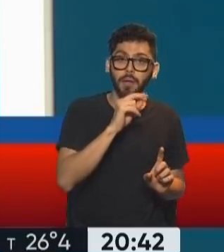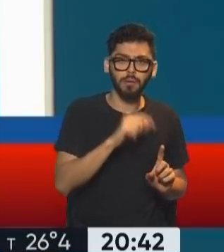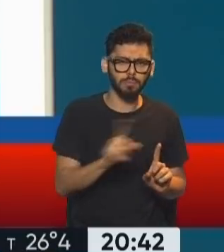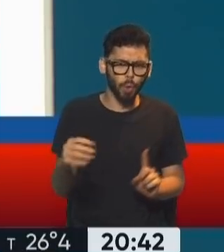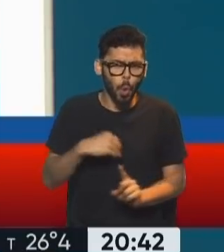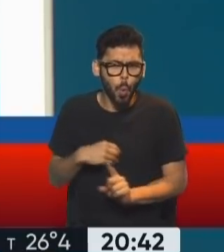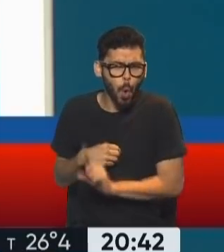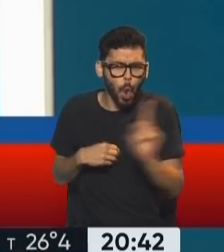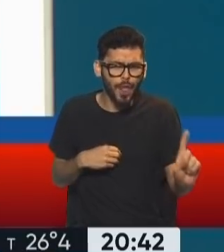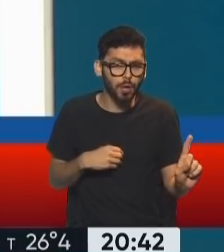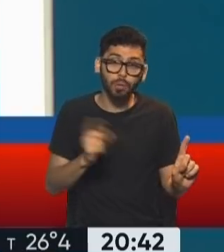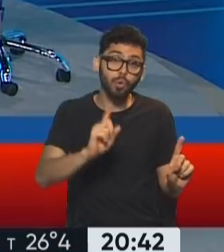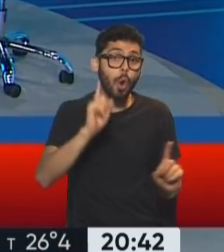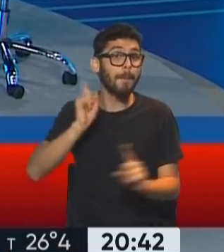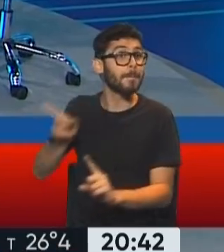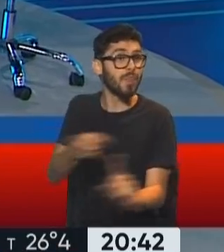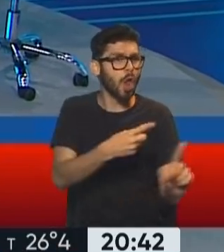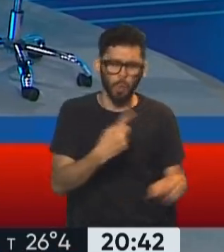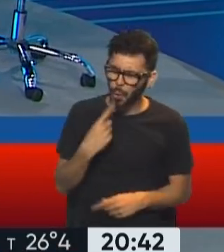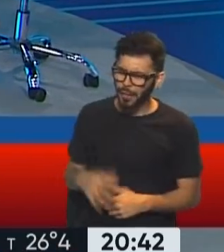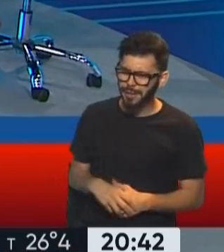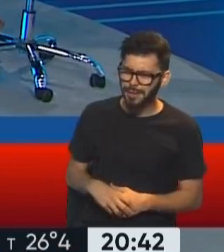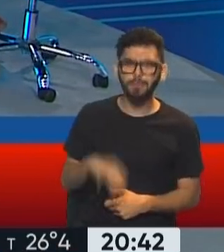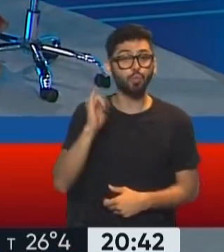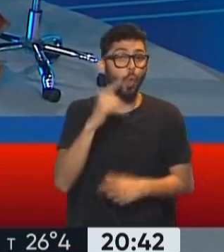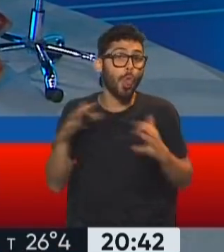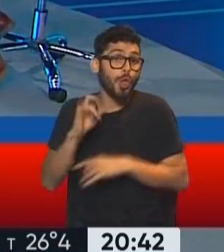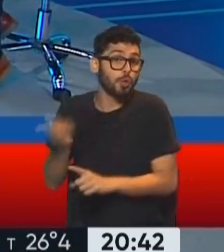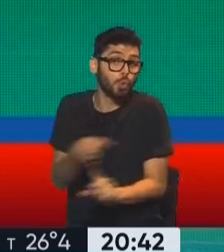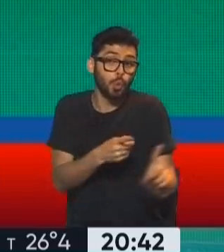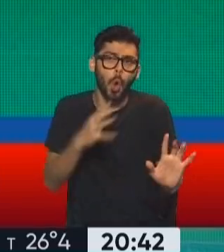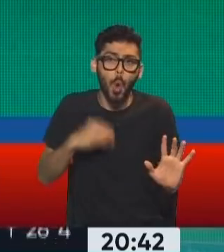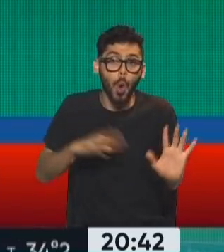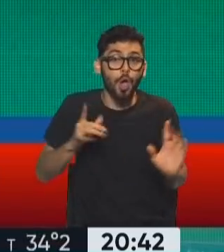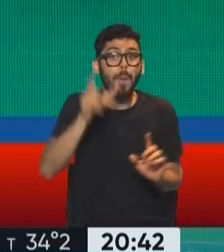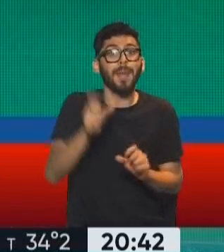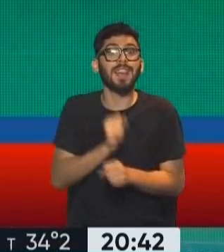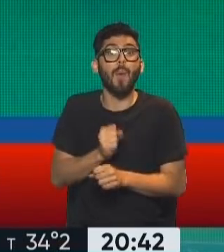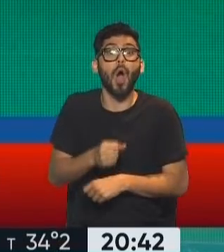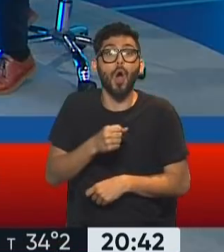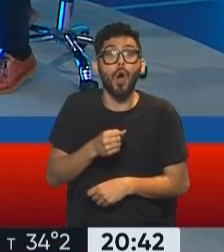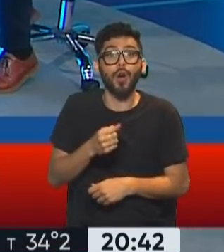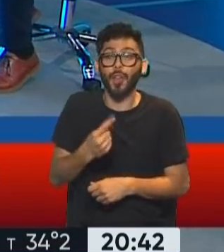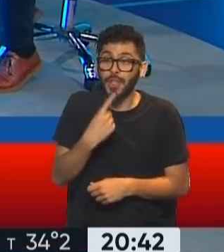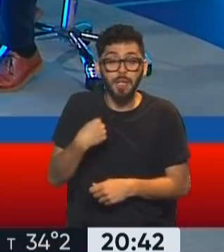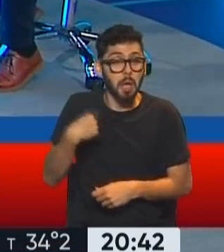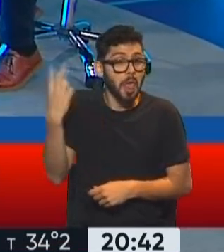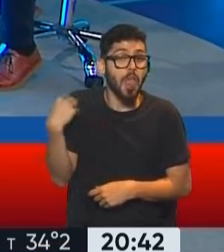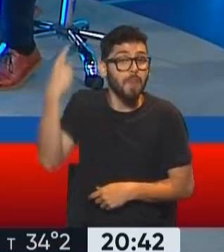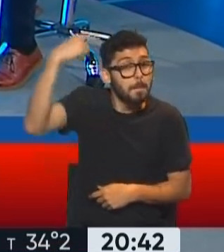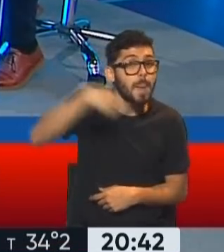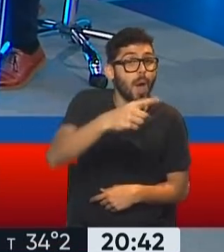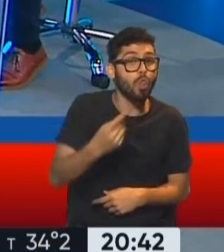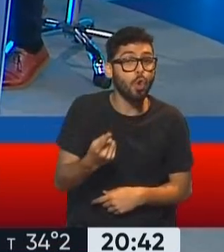Fueron voluntariamente. Los mandaron, dice. Sí, vos decís. Sí. Dice, el propio trabajador lo está diciendo, nos mandaron acá, nos mandó el